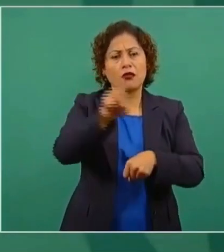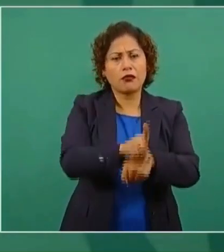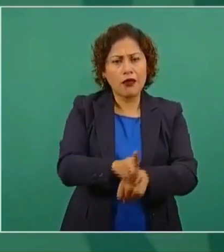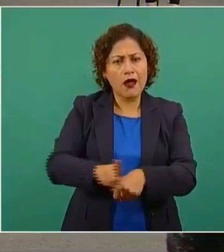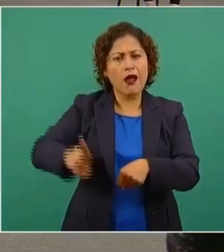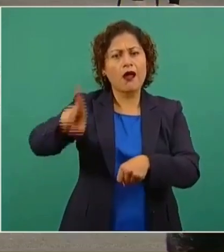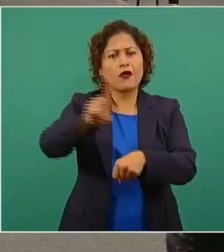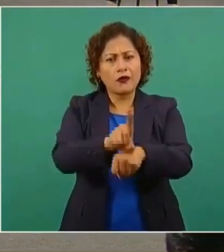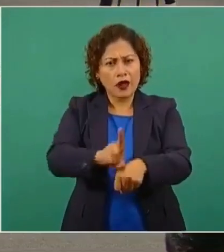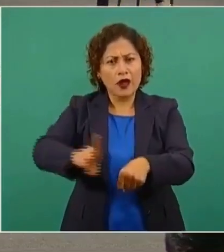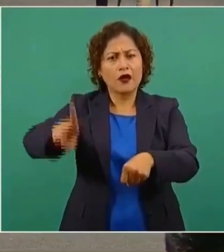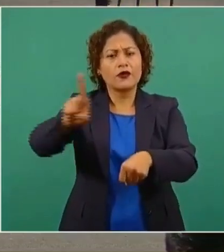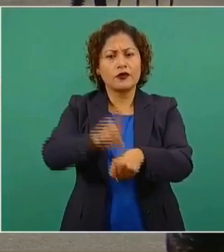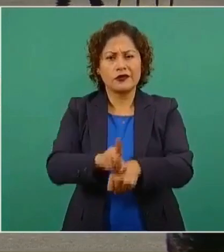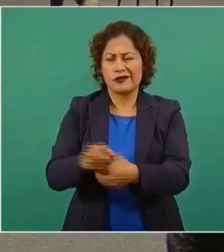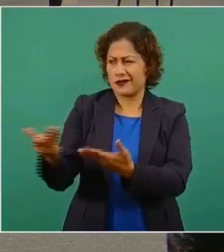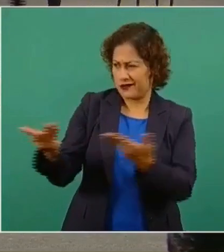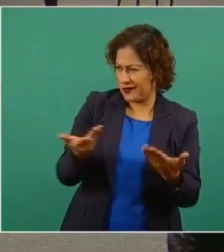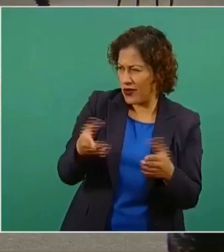A ver, ¿cómo es?